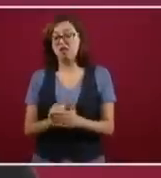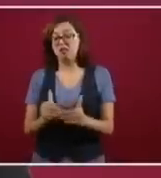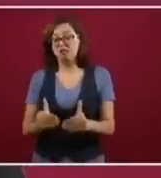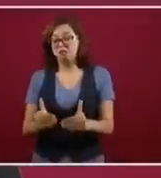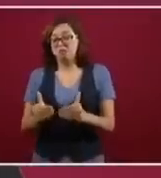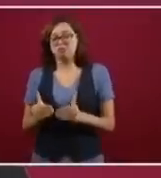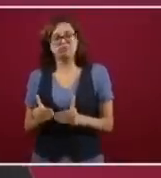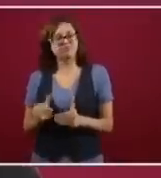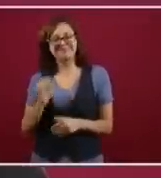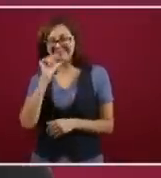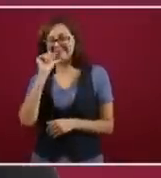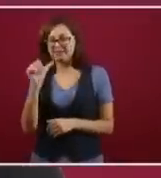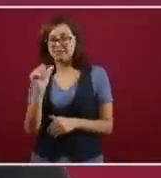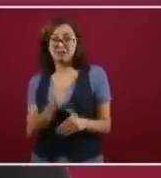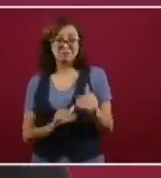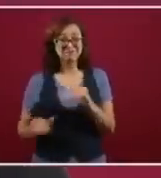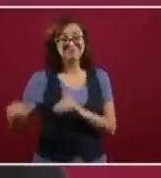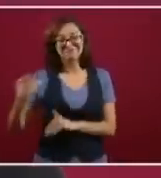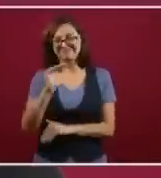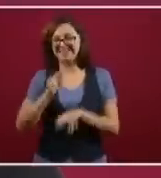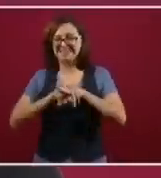ley, nadie.